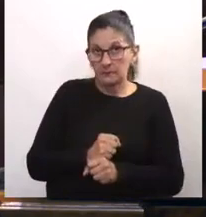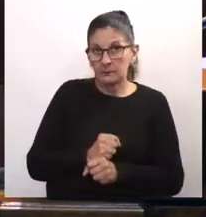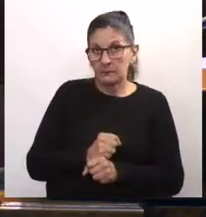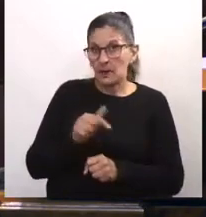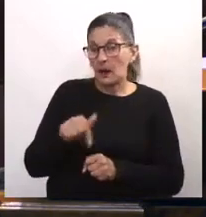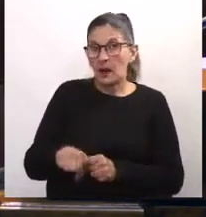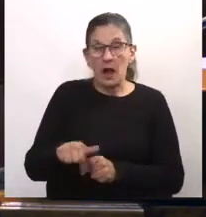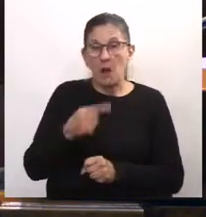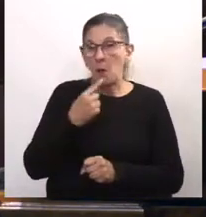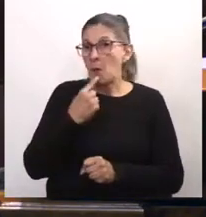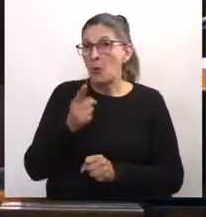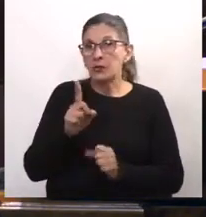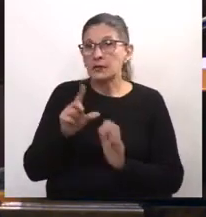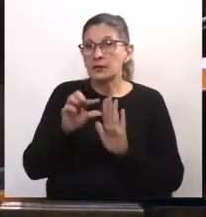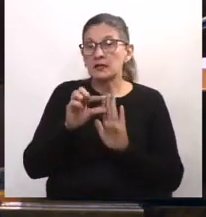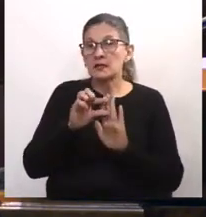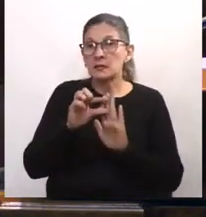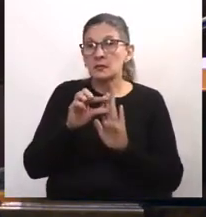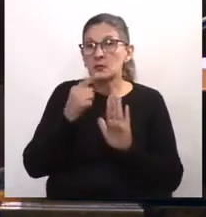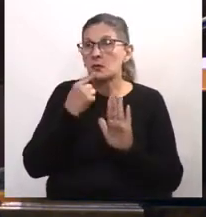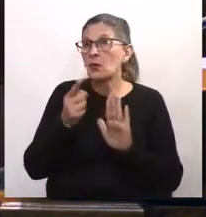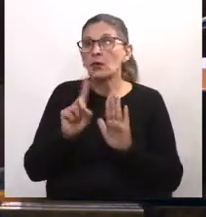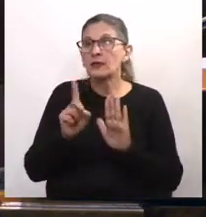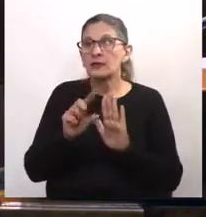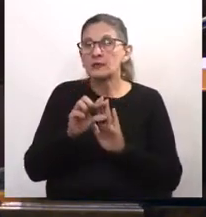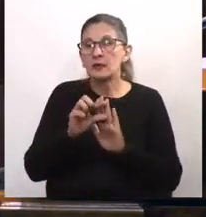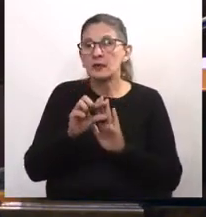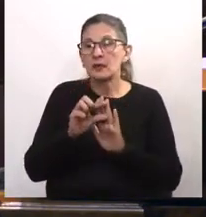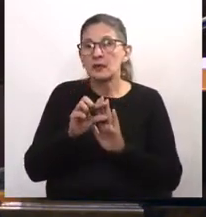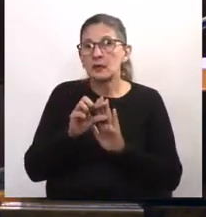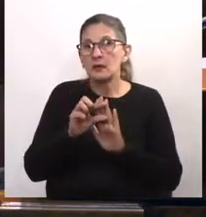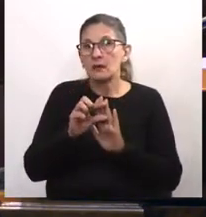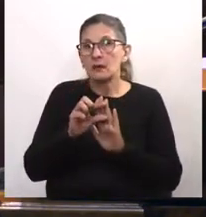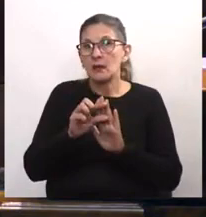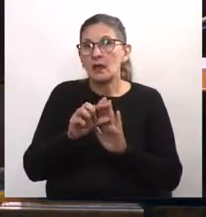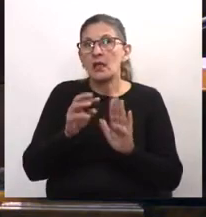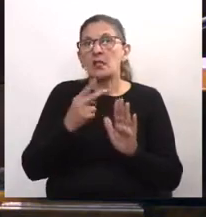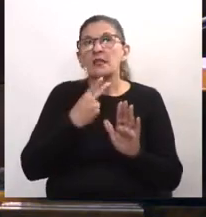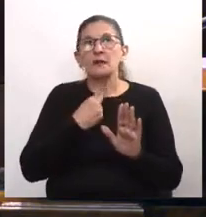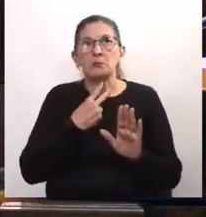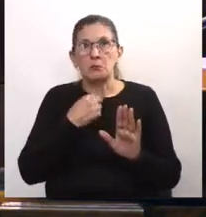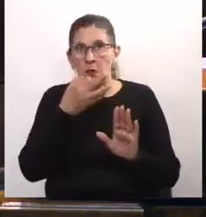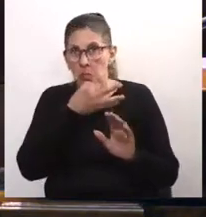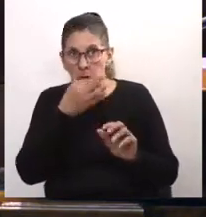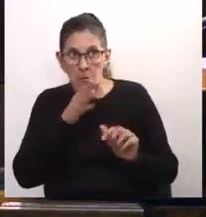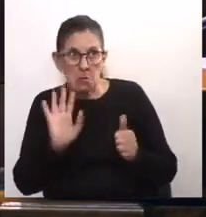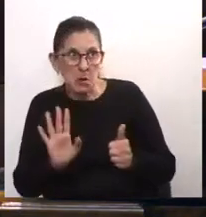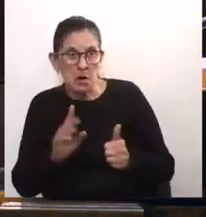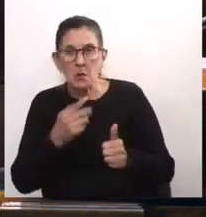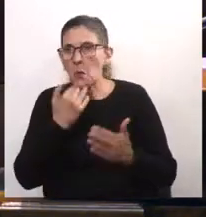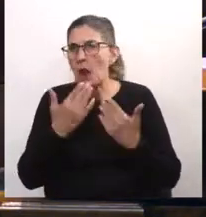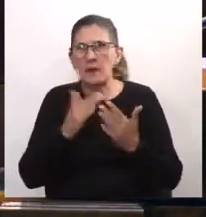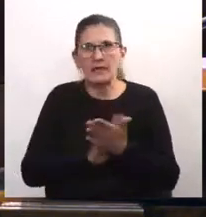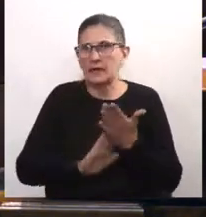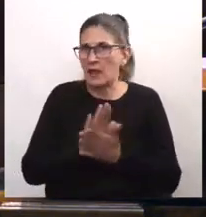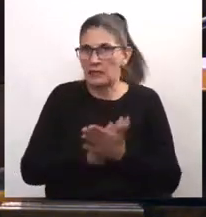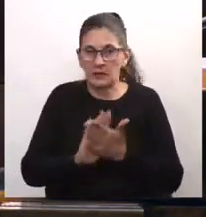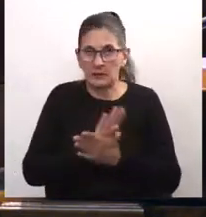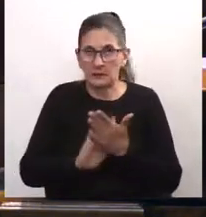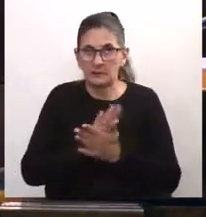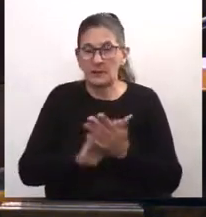acá no habla este inciso, no habla de consumo, no habla de droga, no habla de